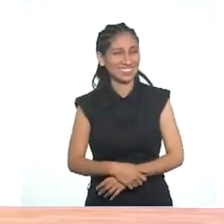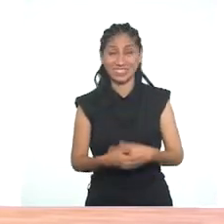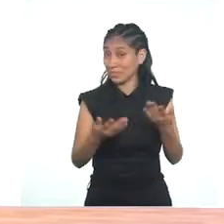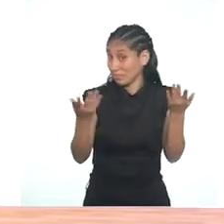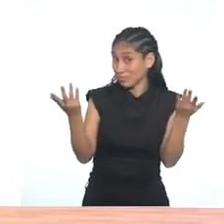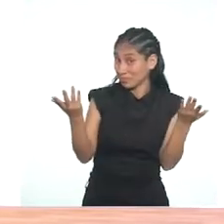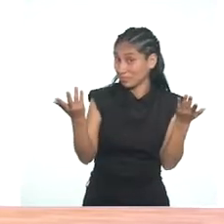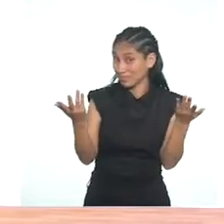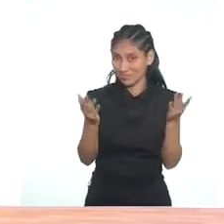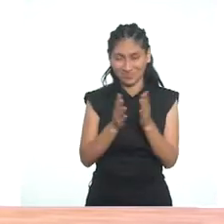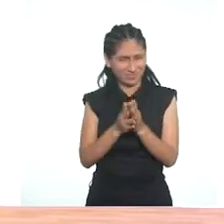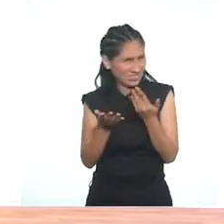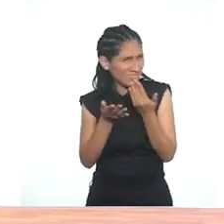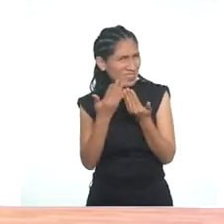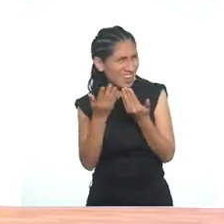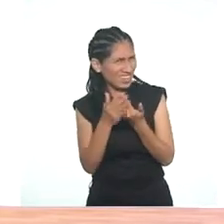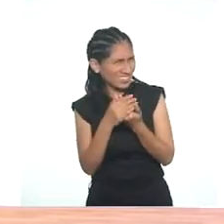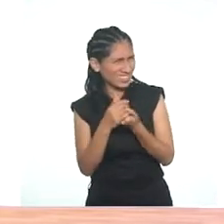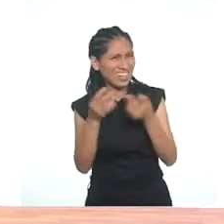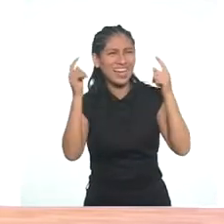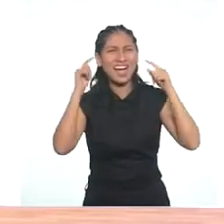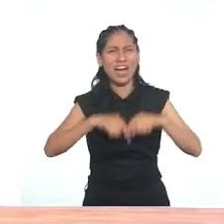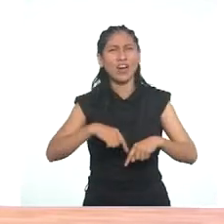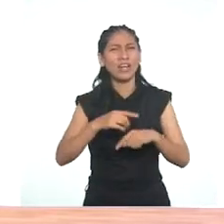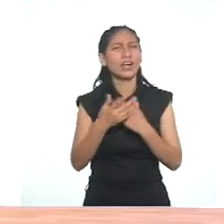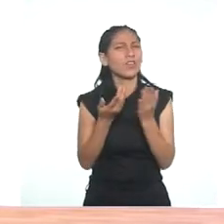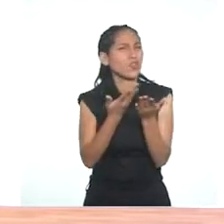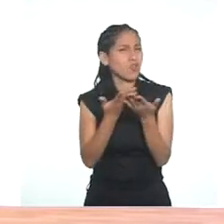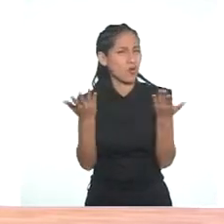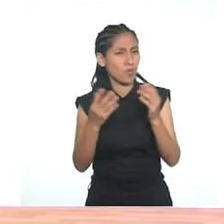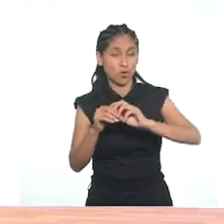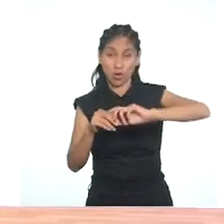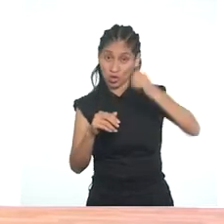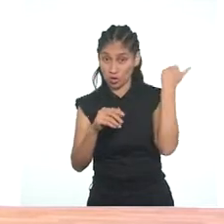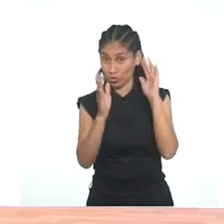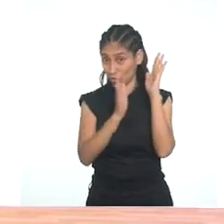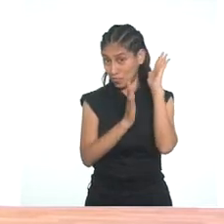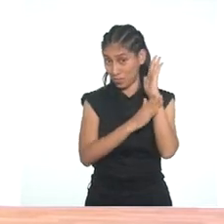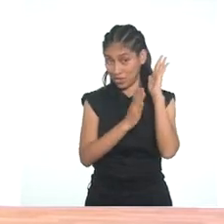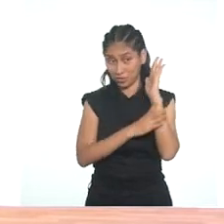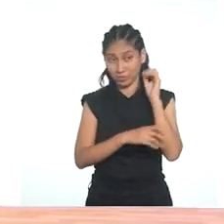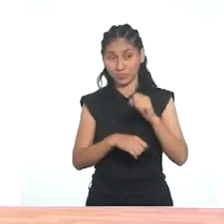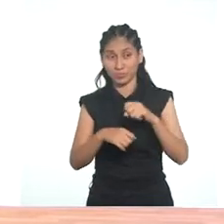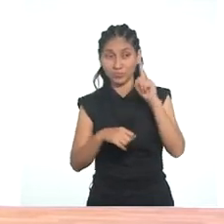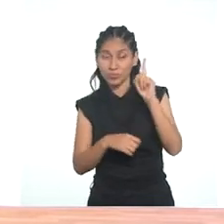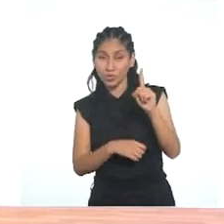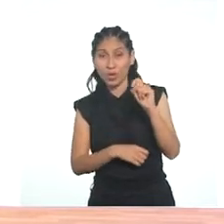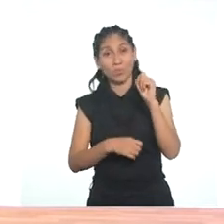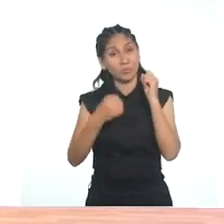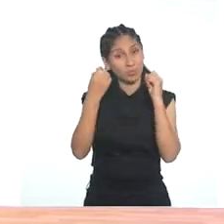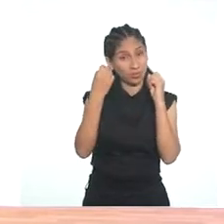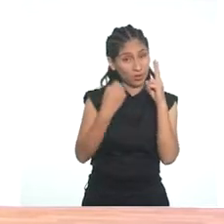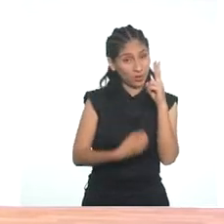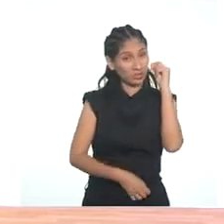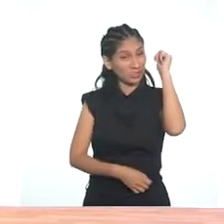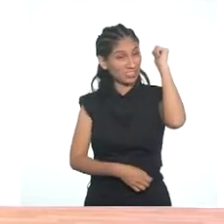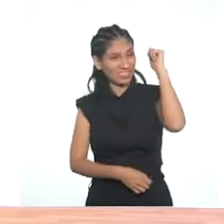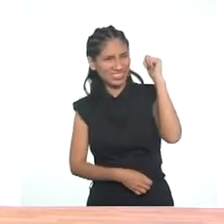1, 2, 3, 4, 5, 6 y 7. ¿Qué tal? Sencillo. Ahora lo vamos a probar con el otro brazo. Y